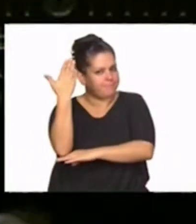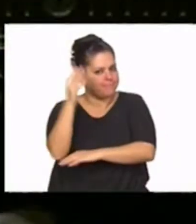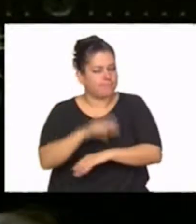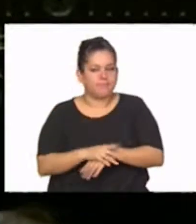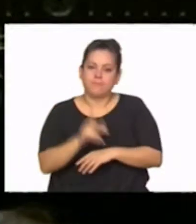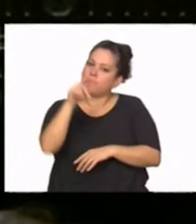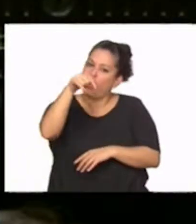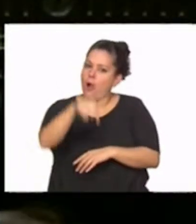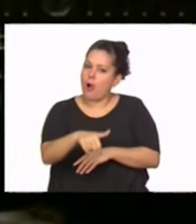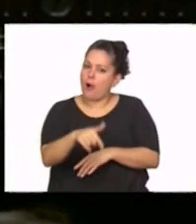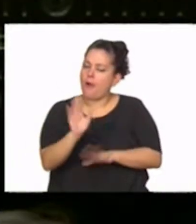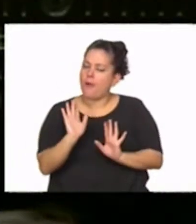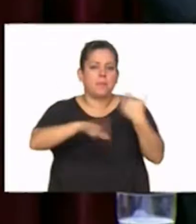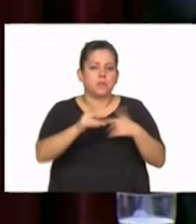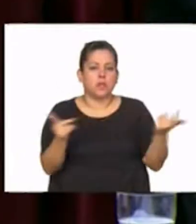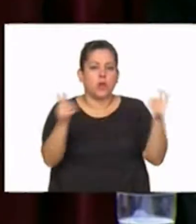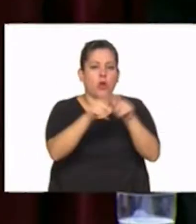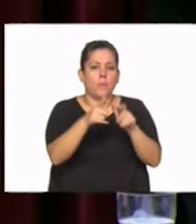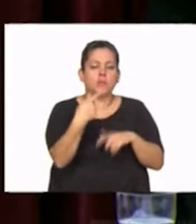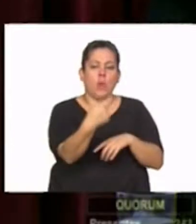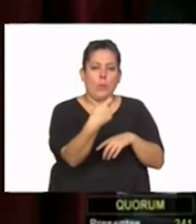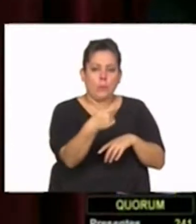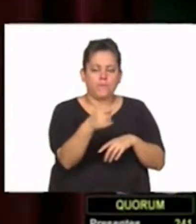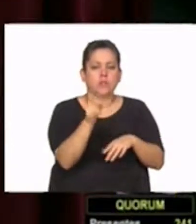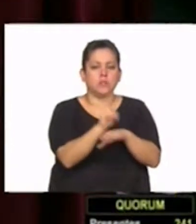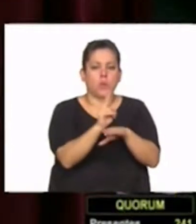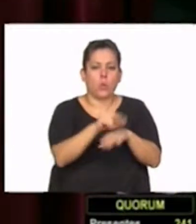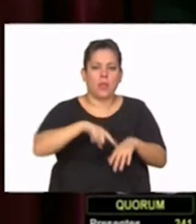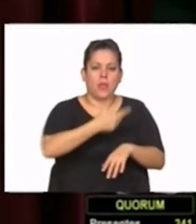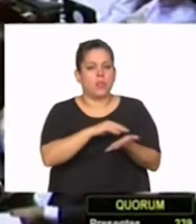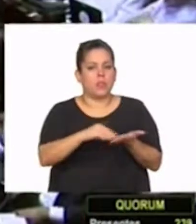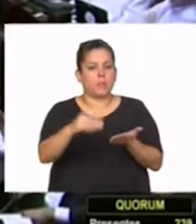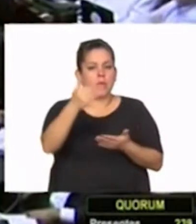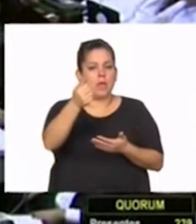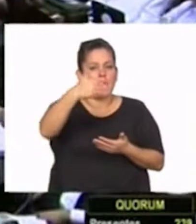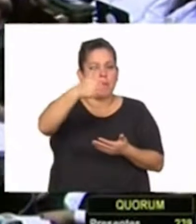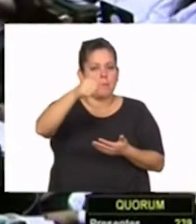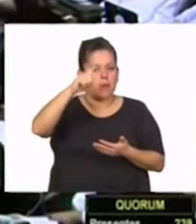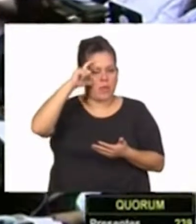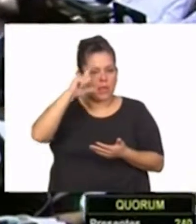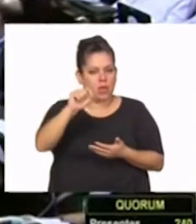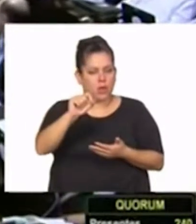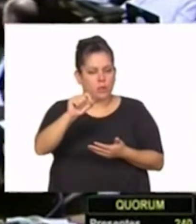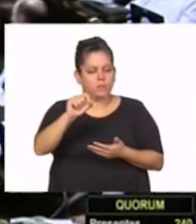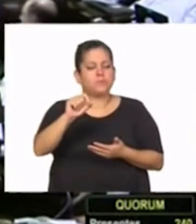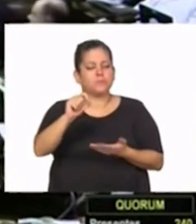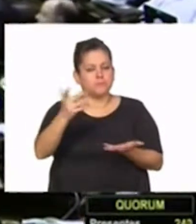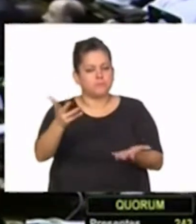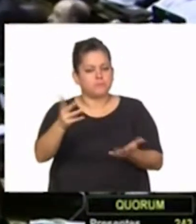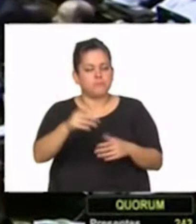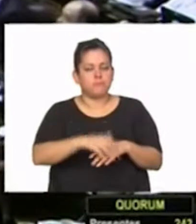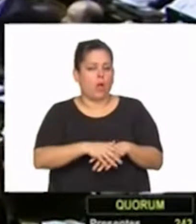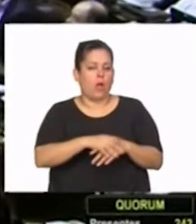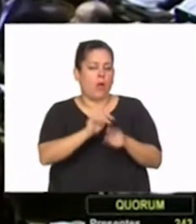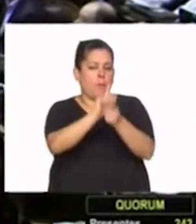jubilados, asegura, según el oficialismo, que los jubilados van a recibir un aumento por encima de la inflación. Sin embargo, las críticas a la